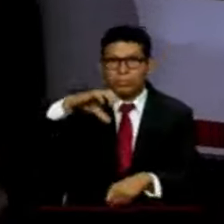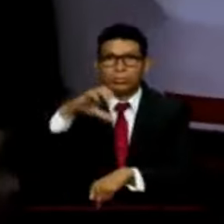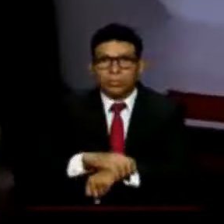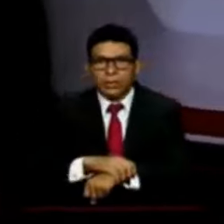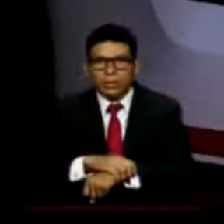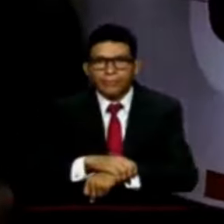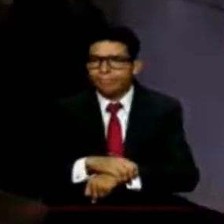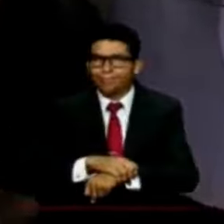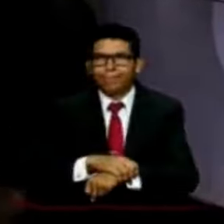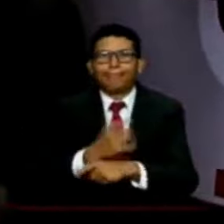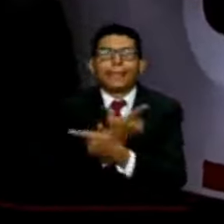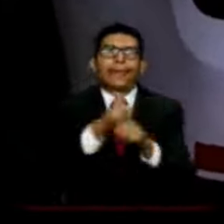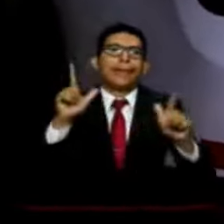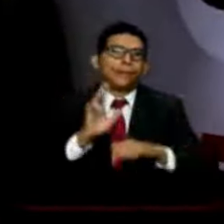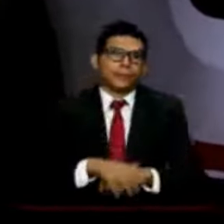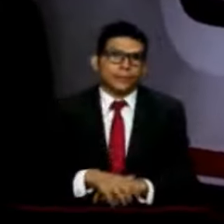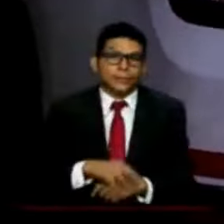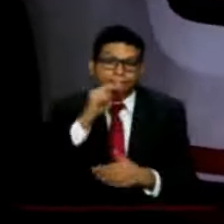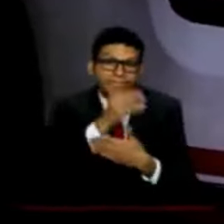los delincuentes salieron libres eran menores de edad